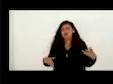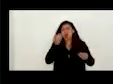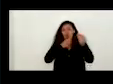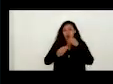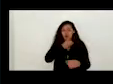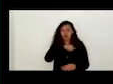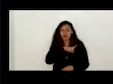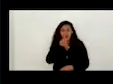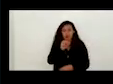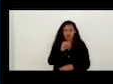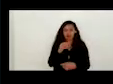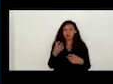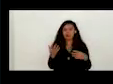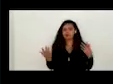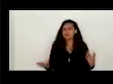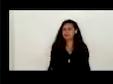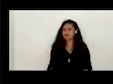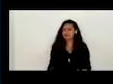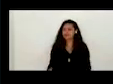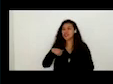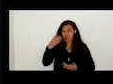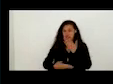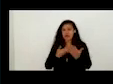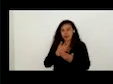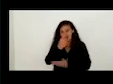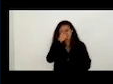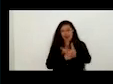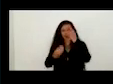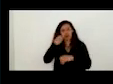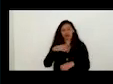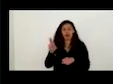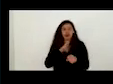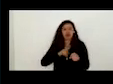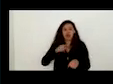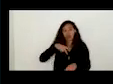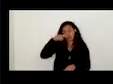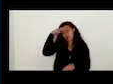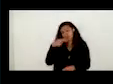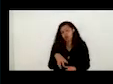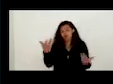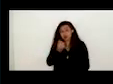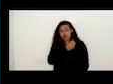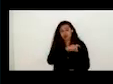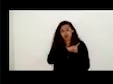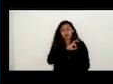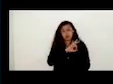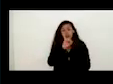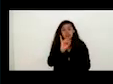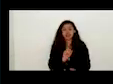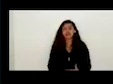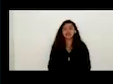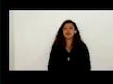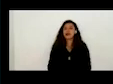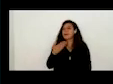saludable. Está dentro de nuestra opción de una alimentación típica mexicana y que pudiera ser saludable. Muy bien,